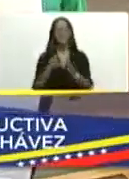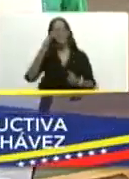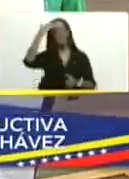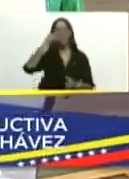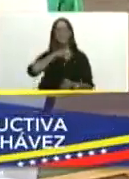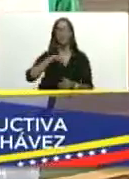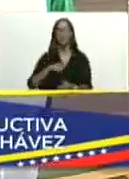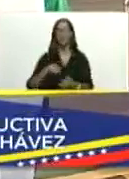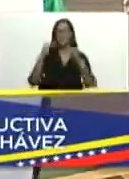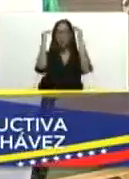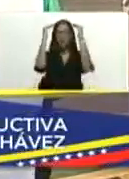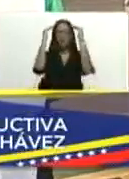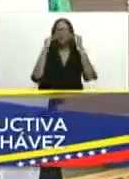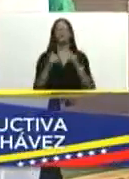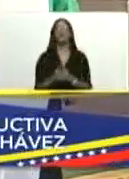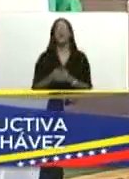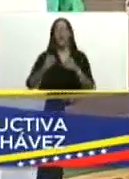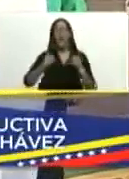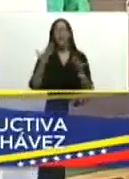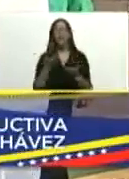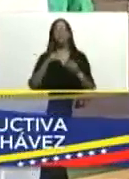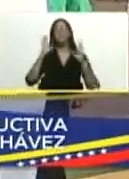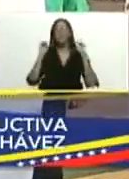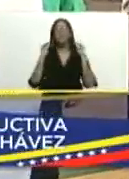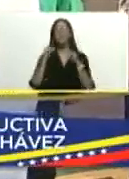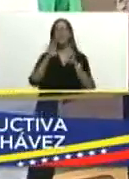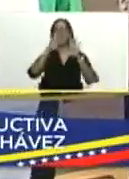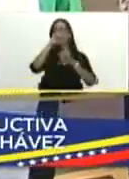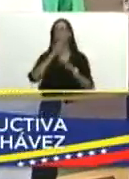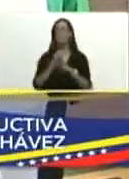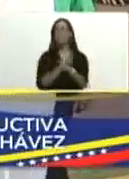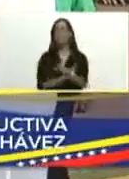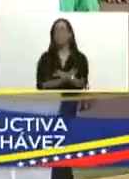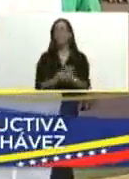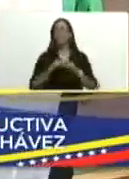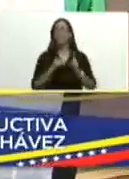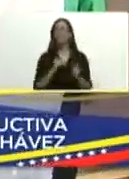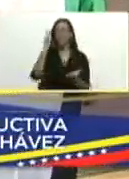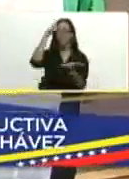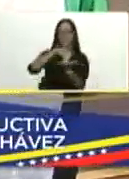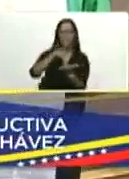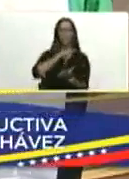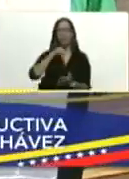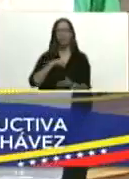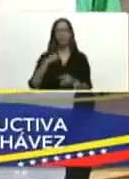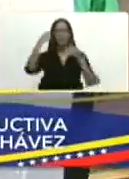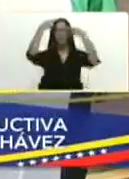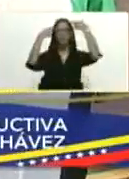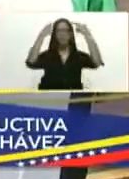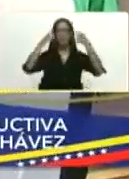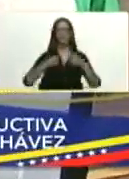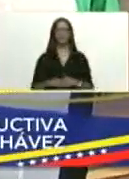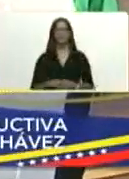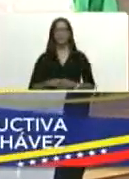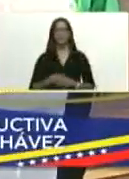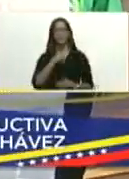nuestro gigante al que despedimos hace diez años pero que está presente con nosotros Hugo Rafael Chávez frías